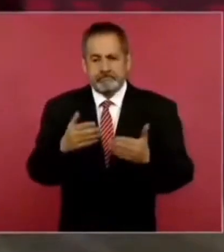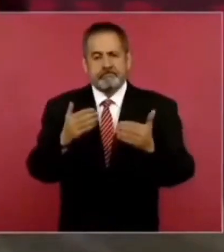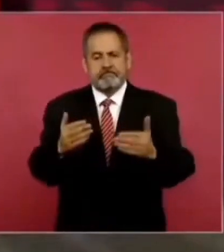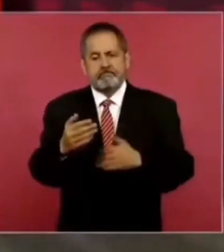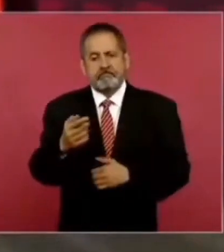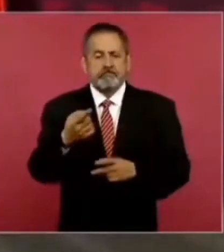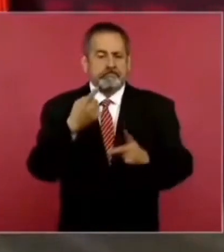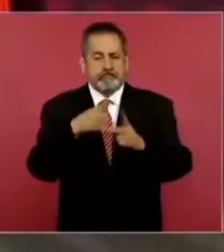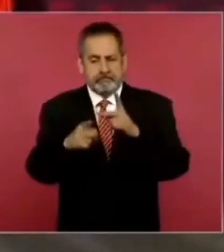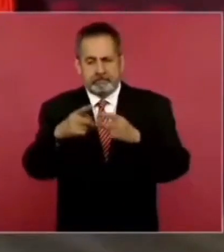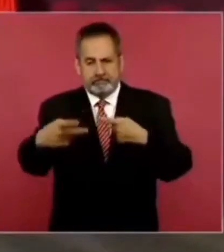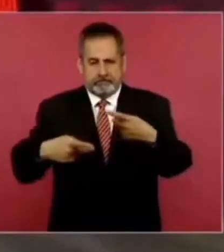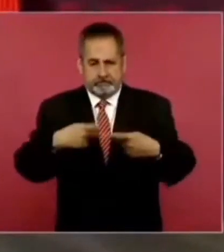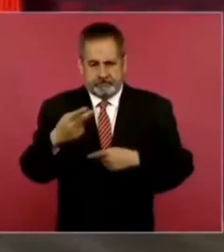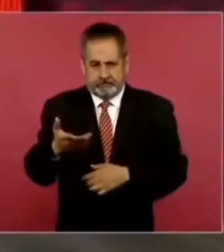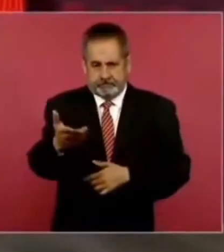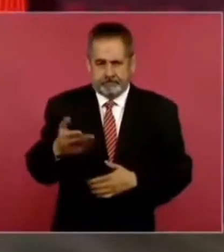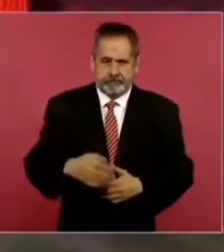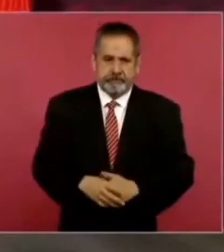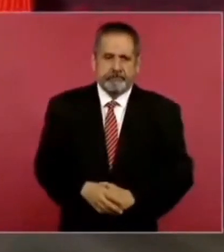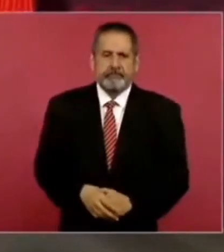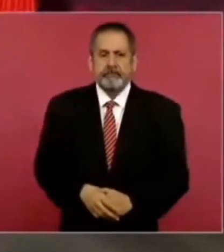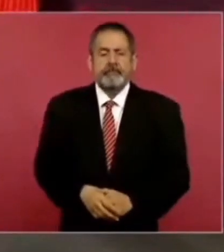Empezamos por acá.